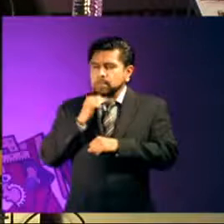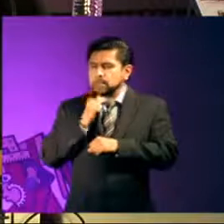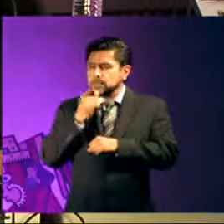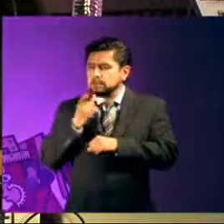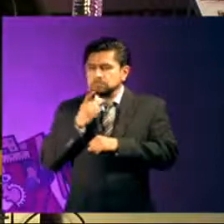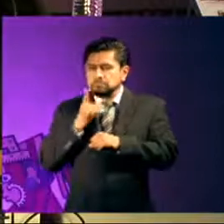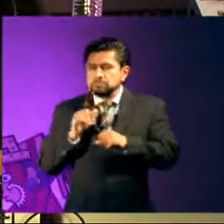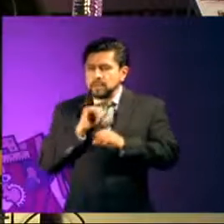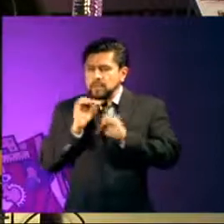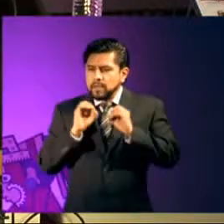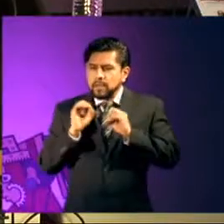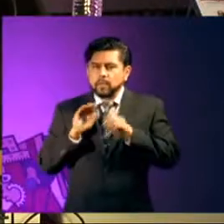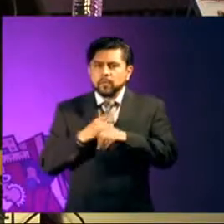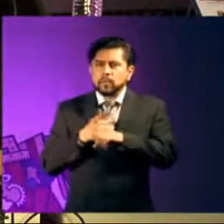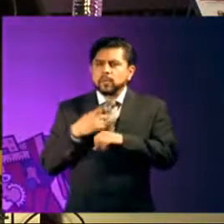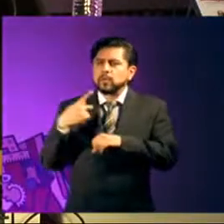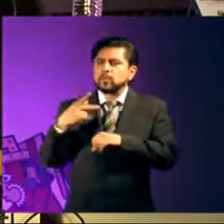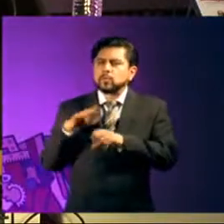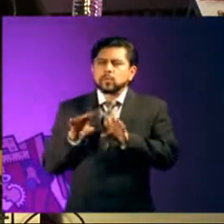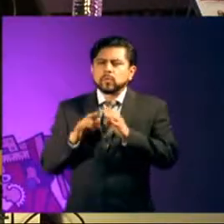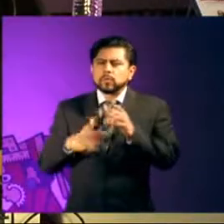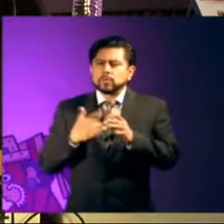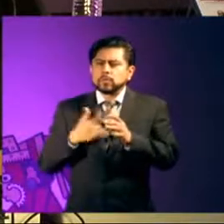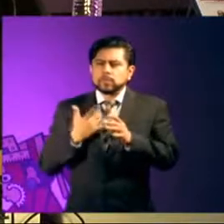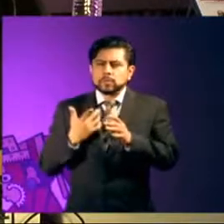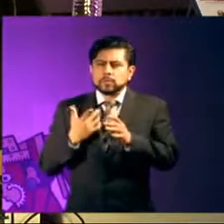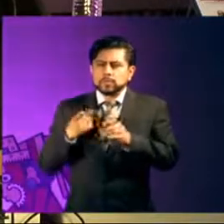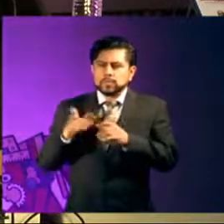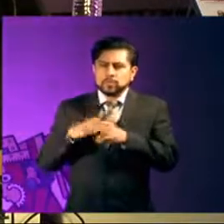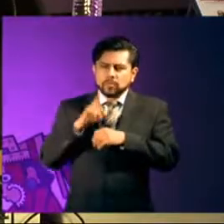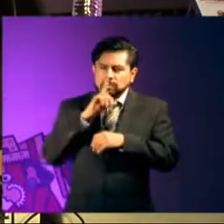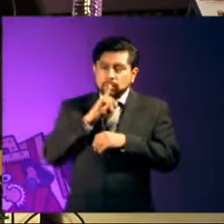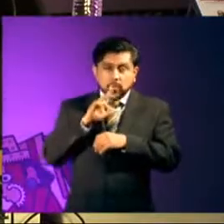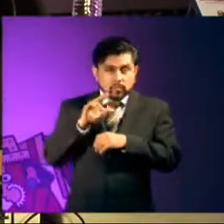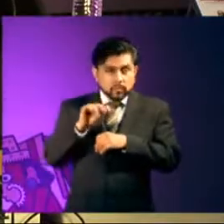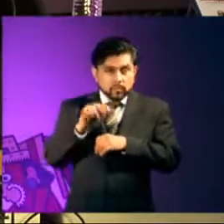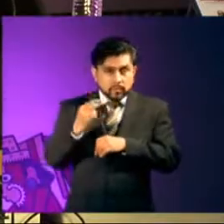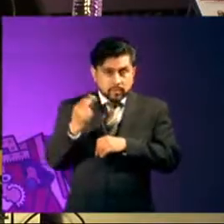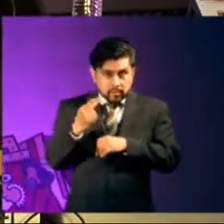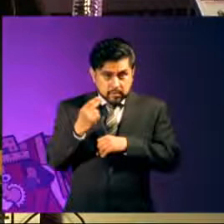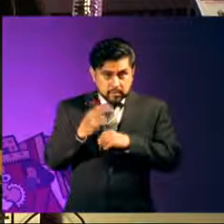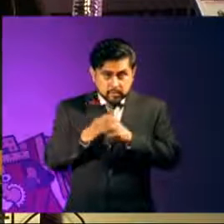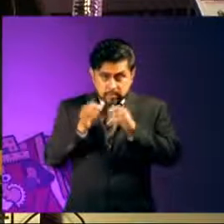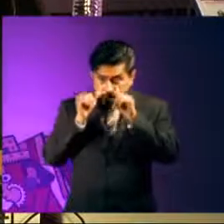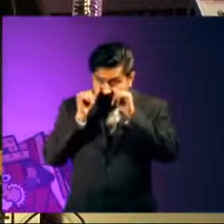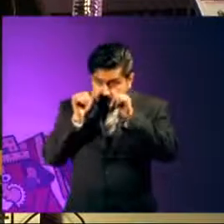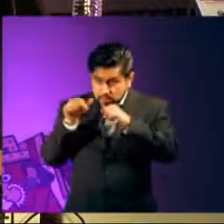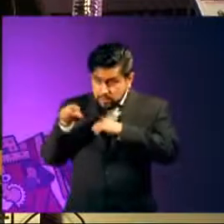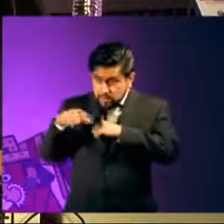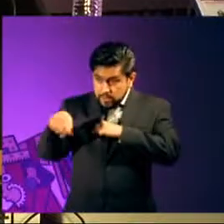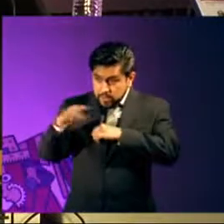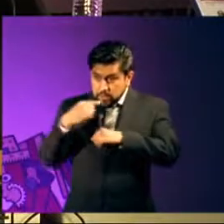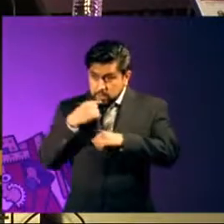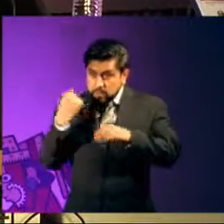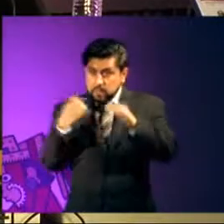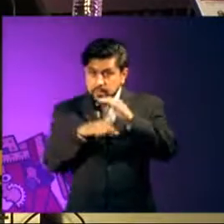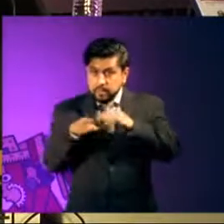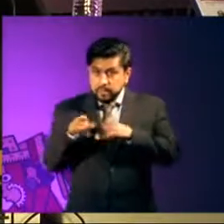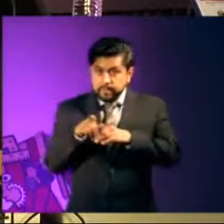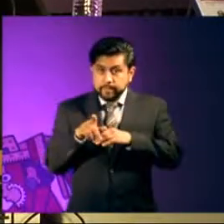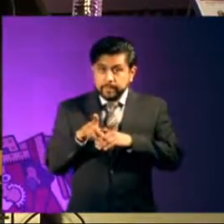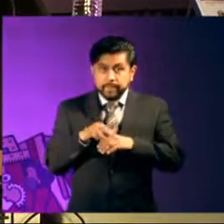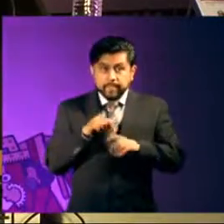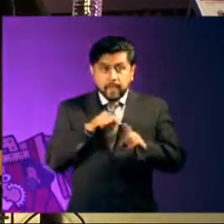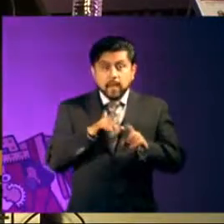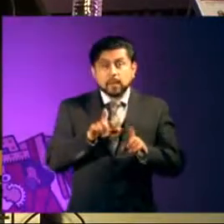lo que ella sintió hoy en realmente no pasó no hay que creerle a las víctimas independientemente de que el victimario sea